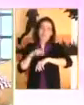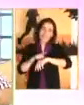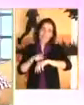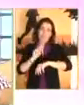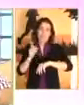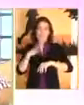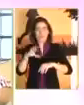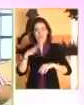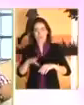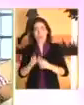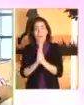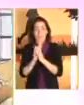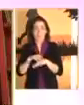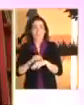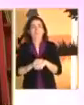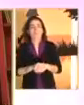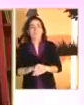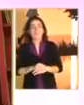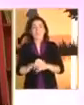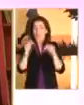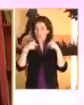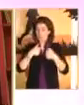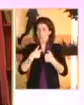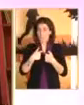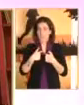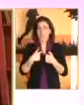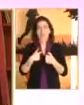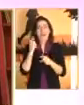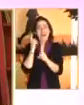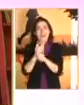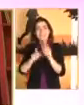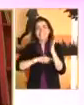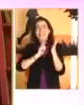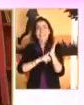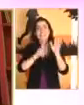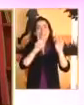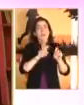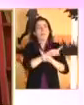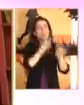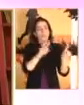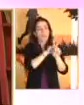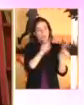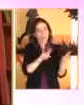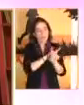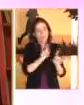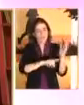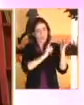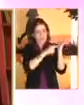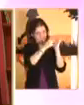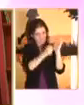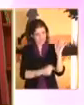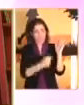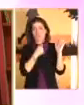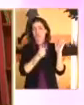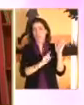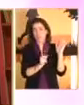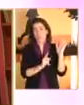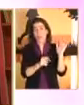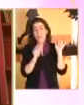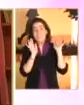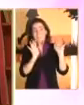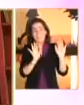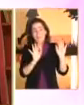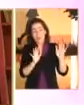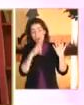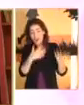No peleéis. Muy bien. Yo soy antileyes prohibitivas, pero reconozco que esta es una de las leyes que mejor ha hecho